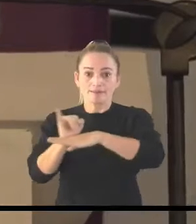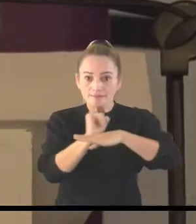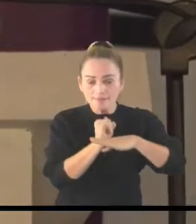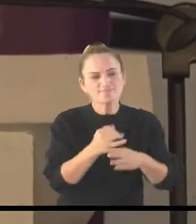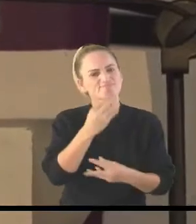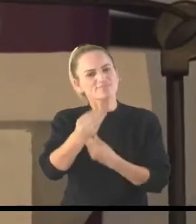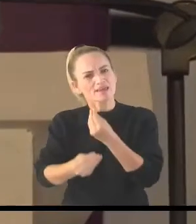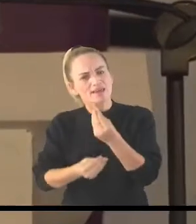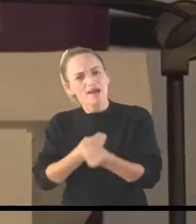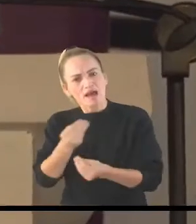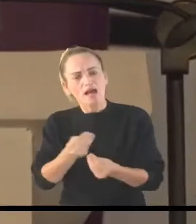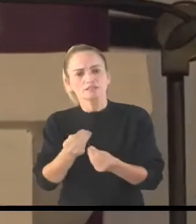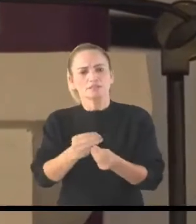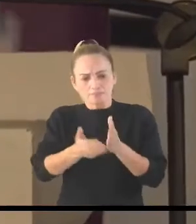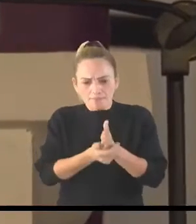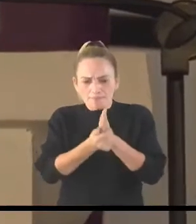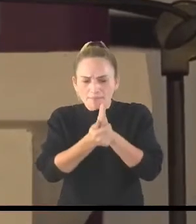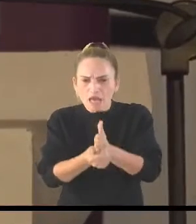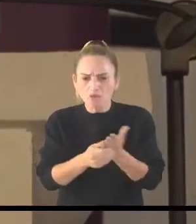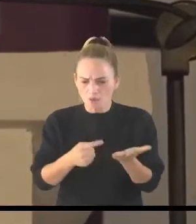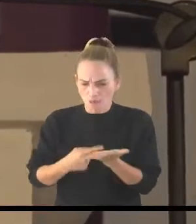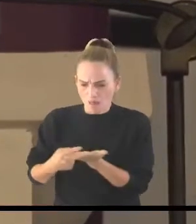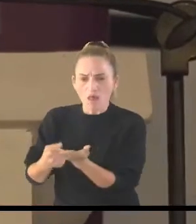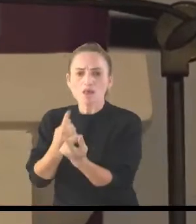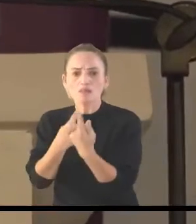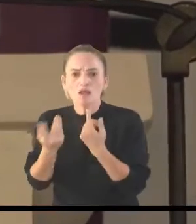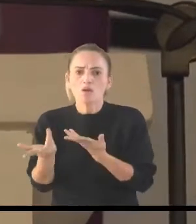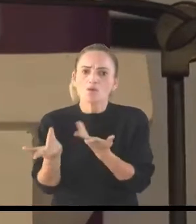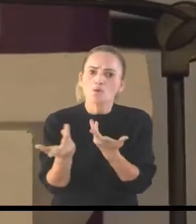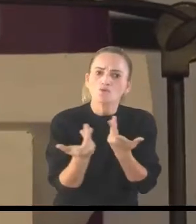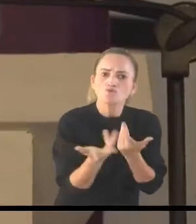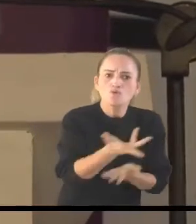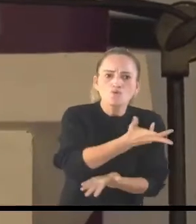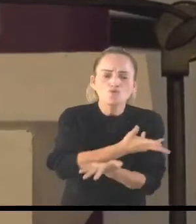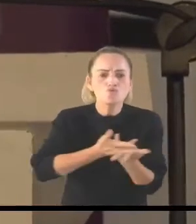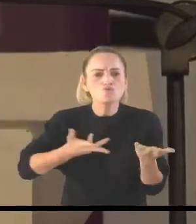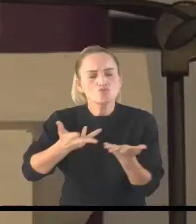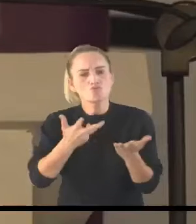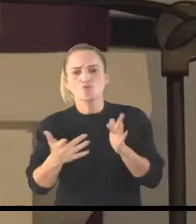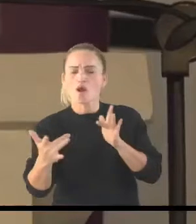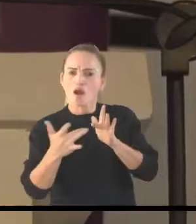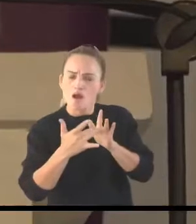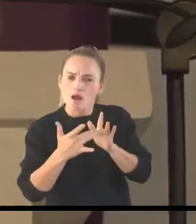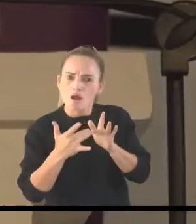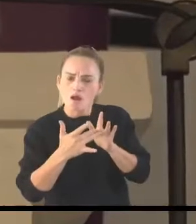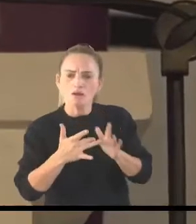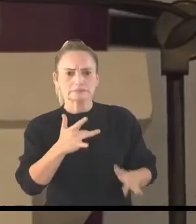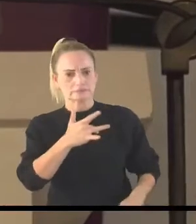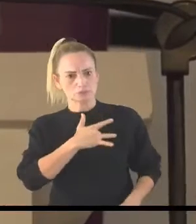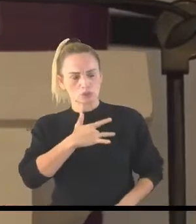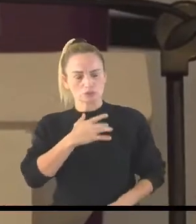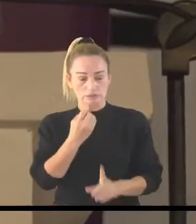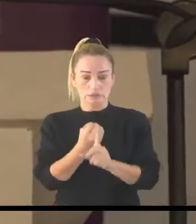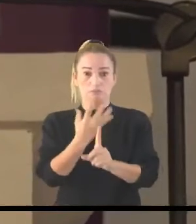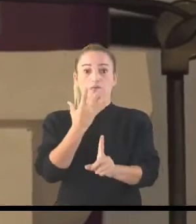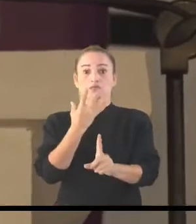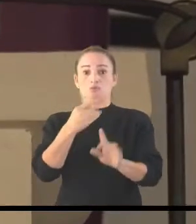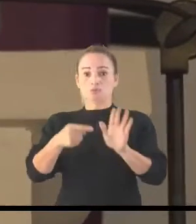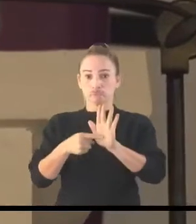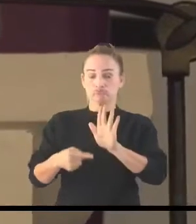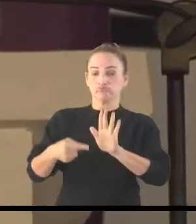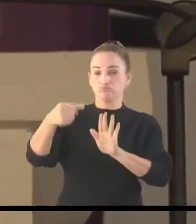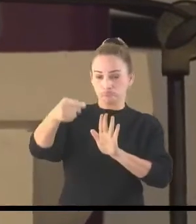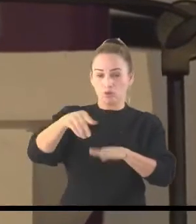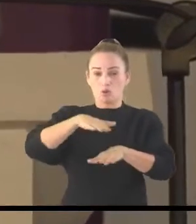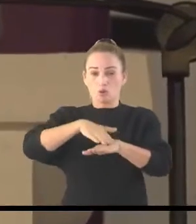van a desarrollar metodologías de diálogos y escuchas para generar empatía sobre el dolor y los impactos del conflicto